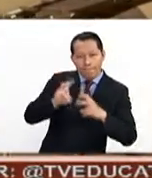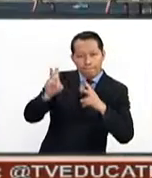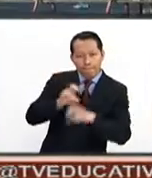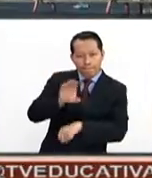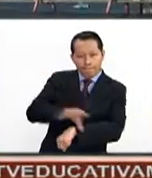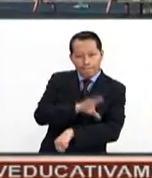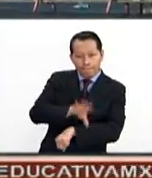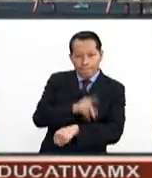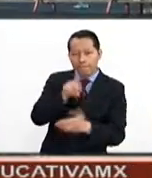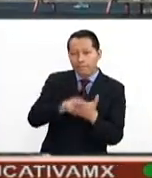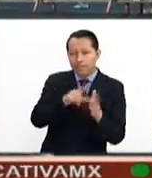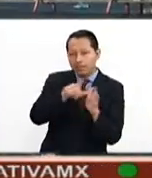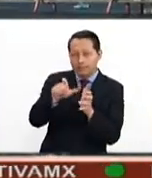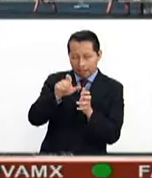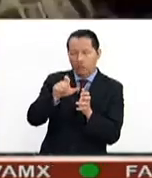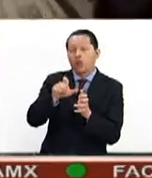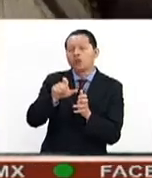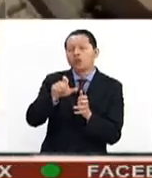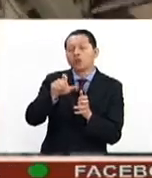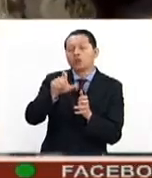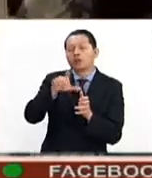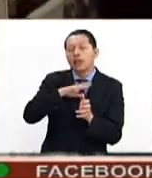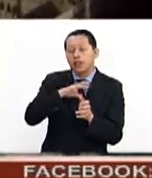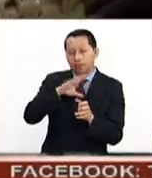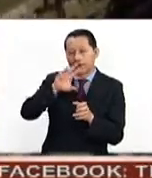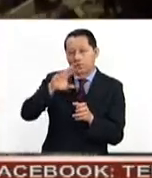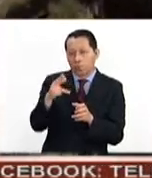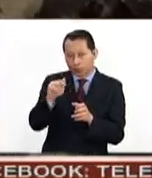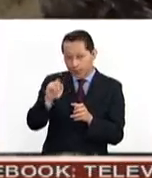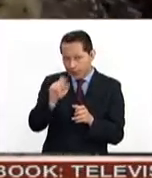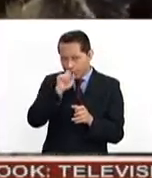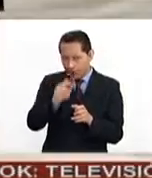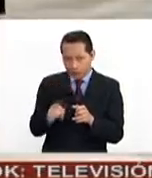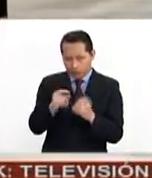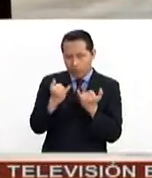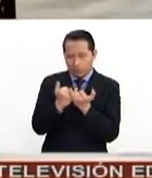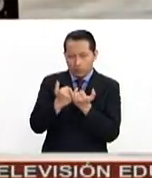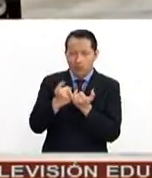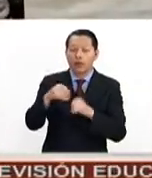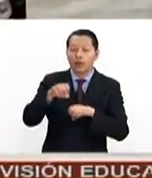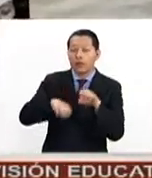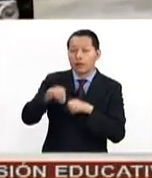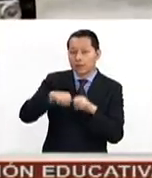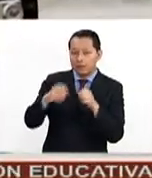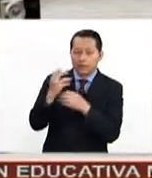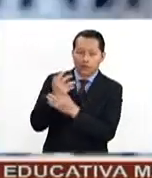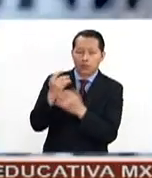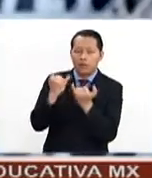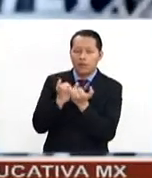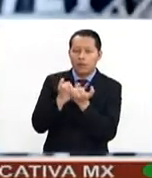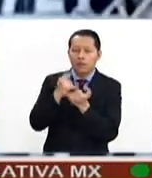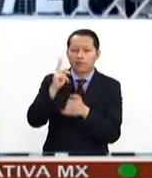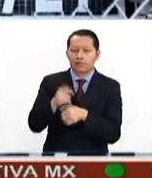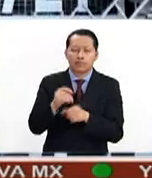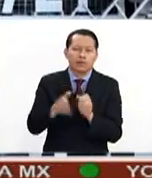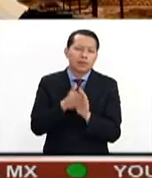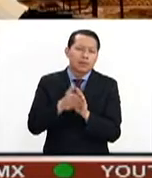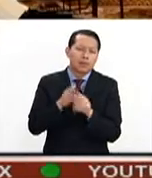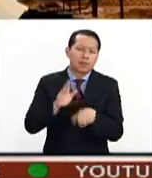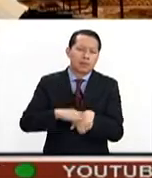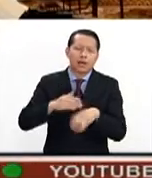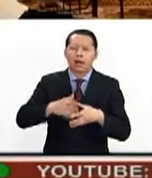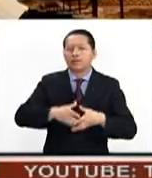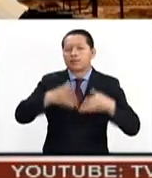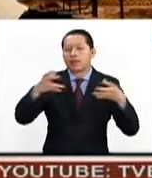1.700 gigawatts por hora al año, a cargo de la empresa Enel Green Power México. Será la planta solar fotovoltaica en construcción más grande de